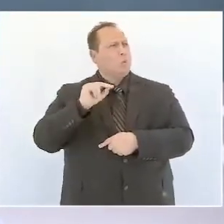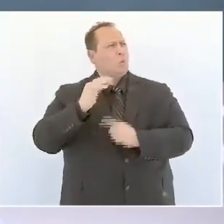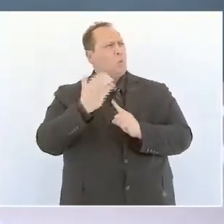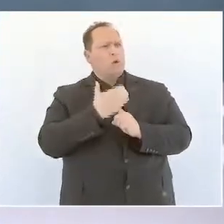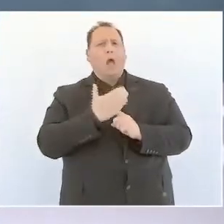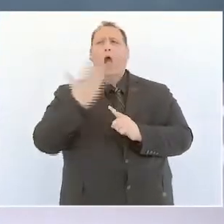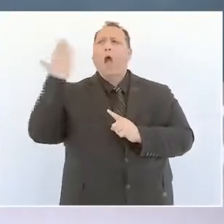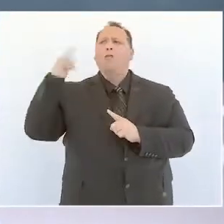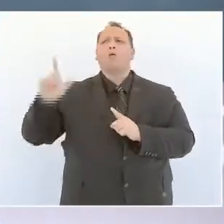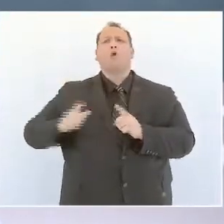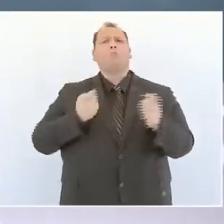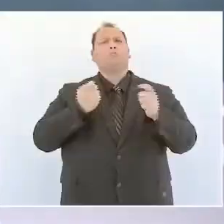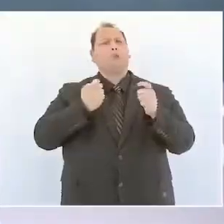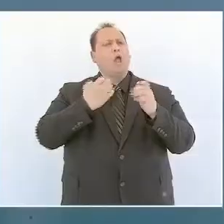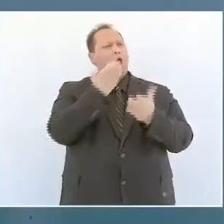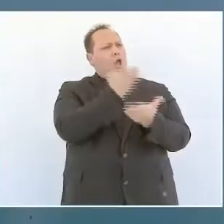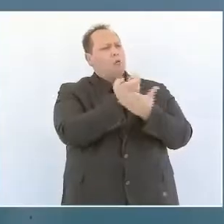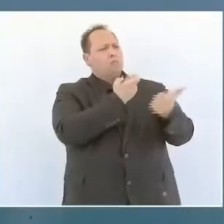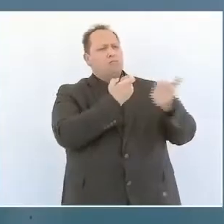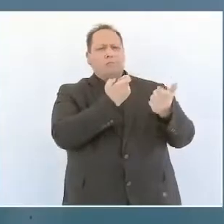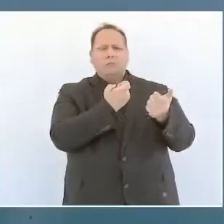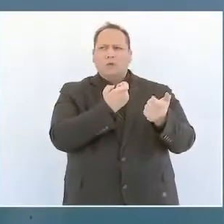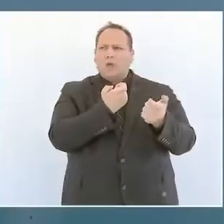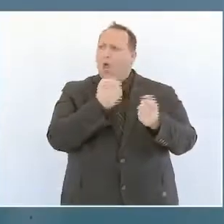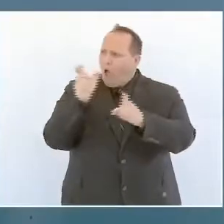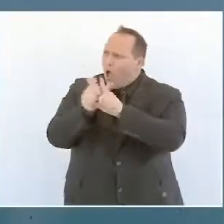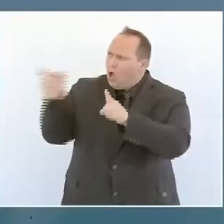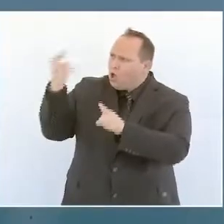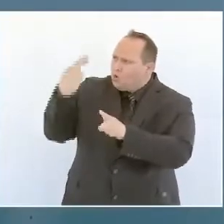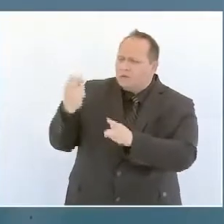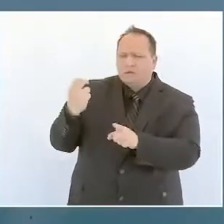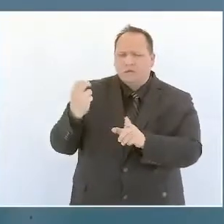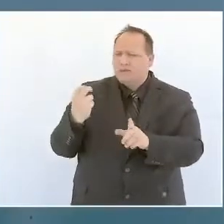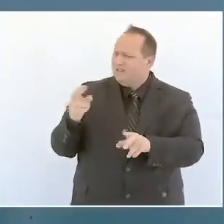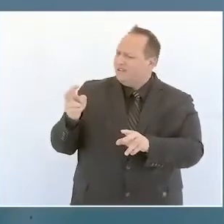la anterior política económica. Es increíble,